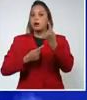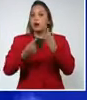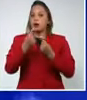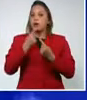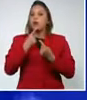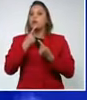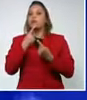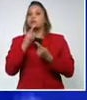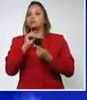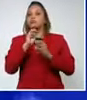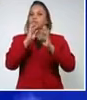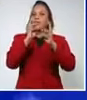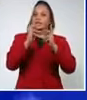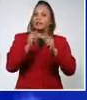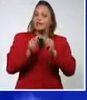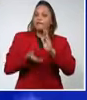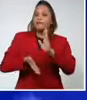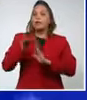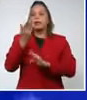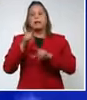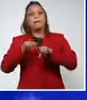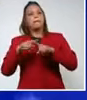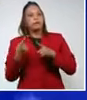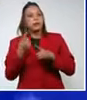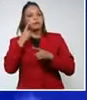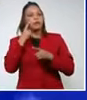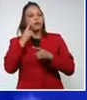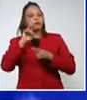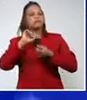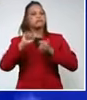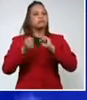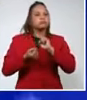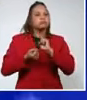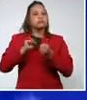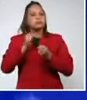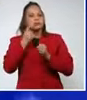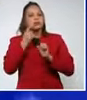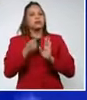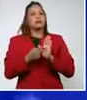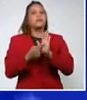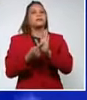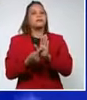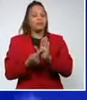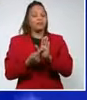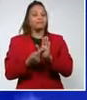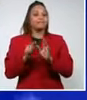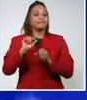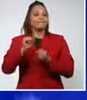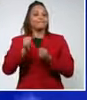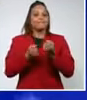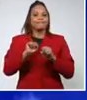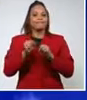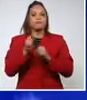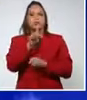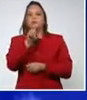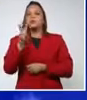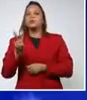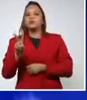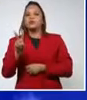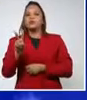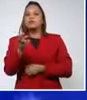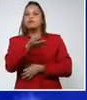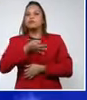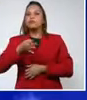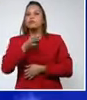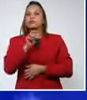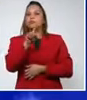algunas cifras un poquito elevadas, pero tienen un control, se ha ido demostrando. 12 casos ayer, en el municipio